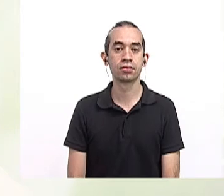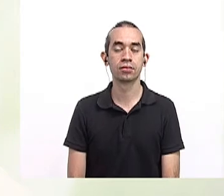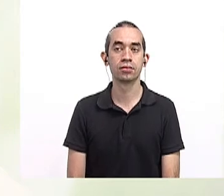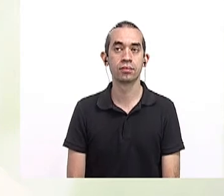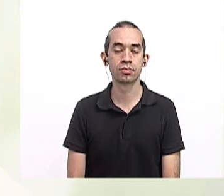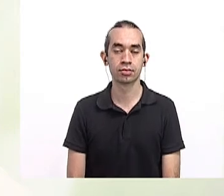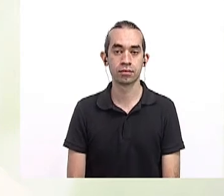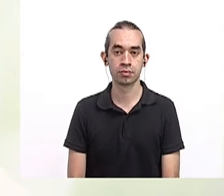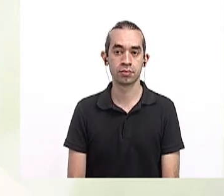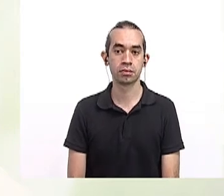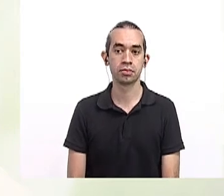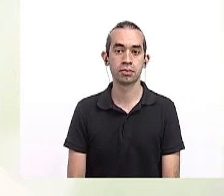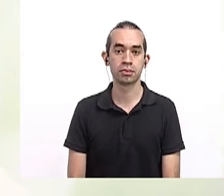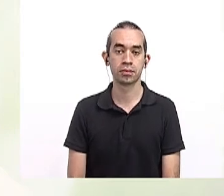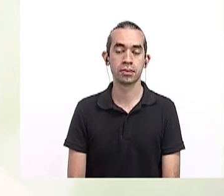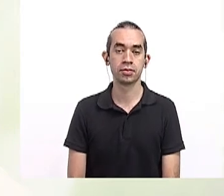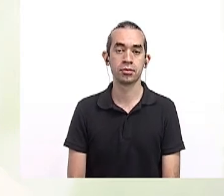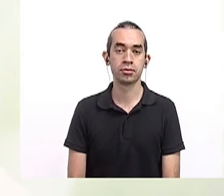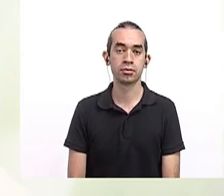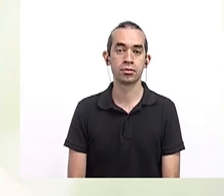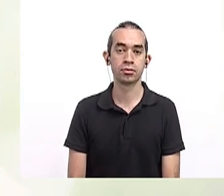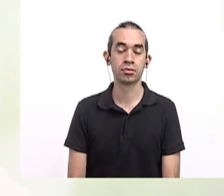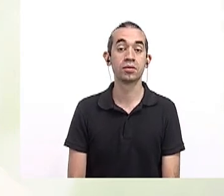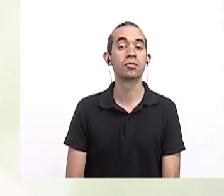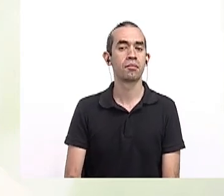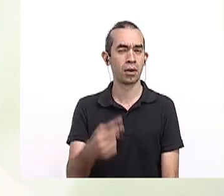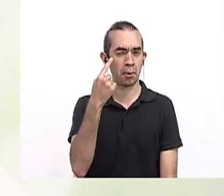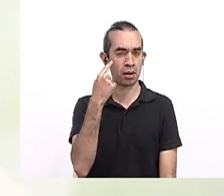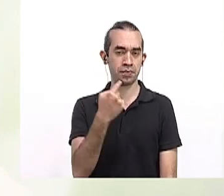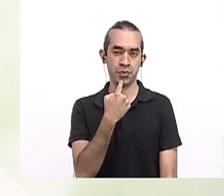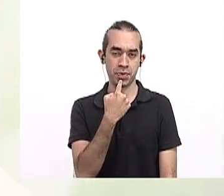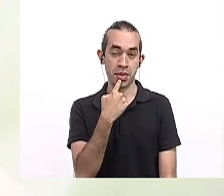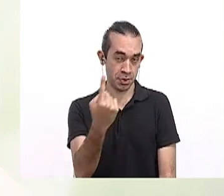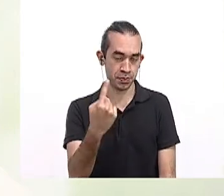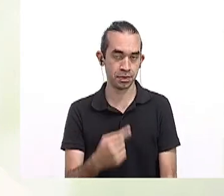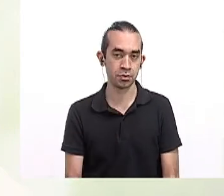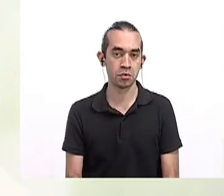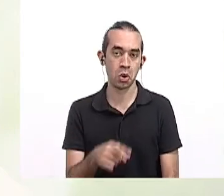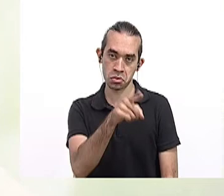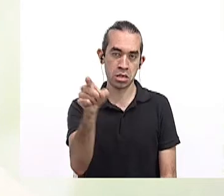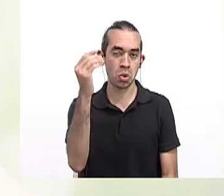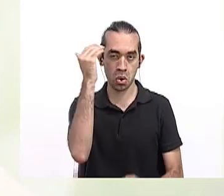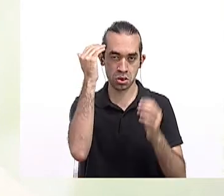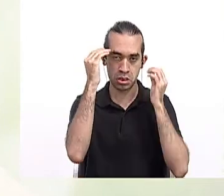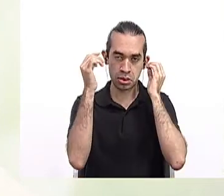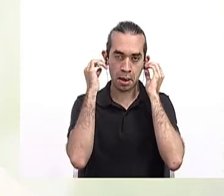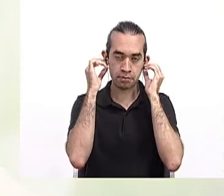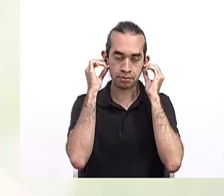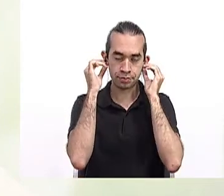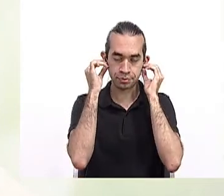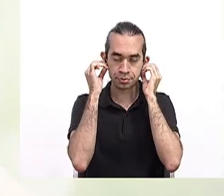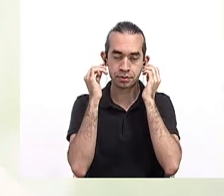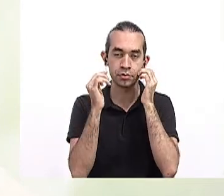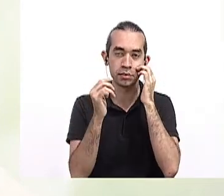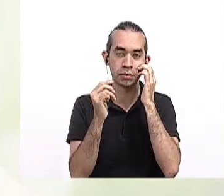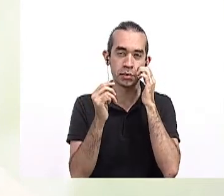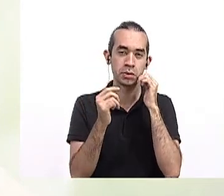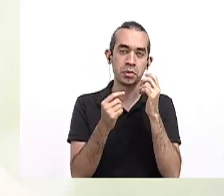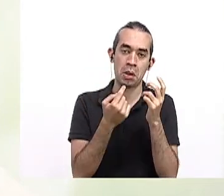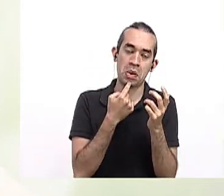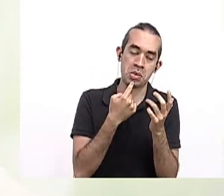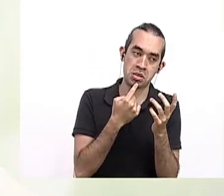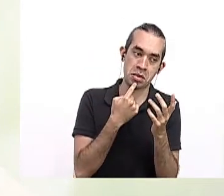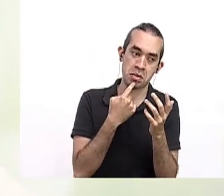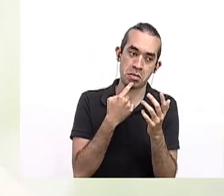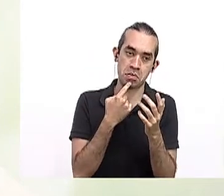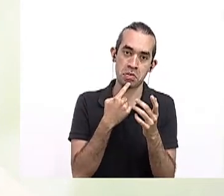las siguientes acciones que les voy a mencionar ustedes ahí en su casa haciendo conciencia van a indicar si son acciones